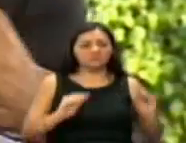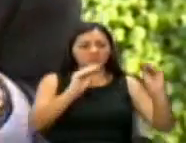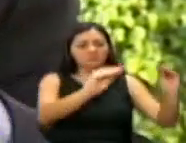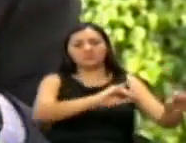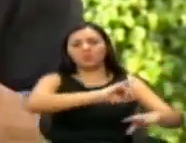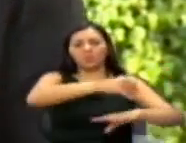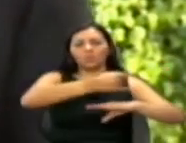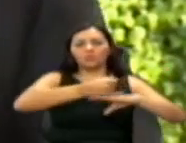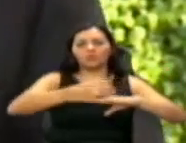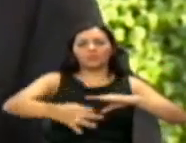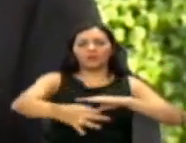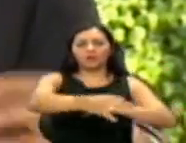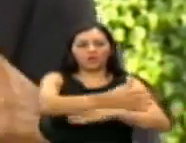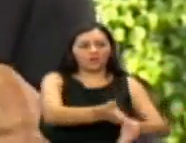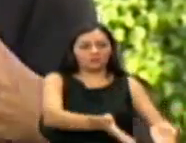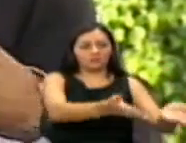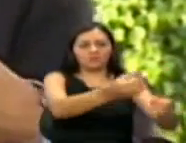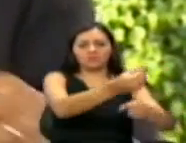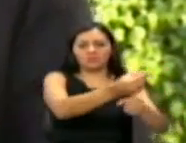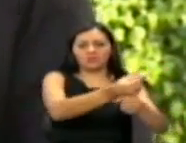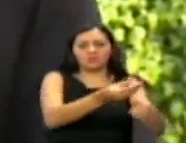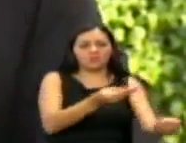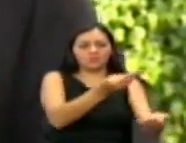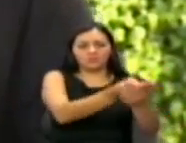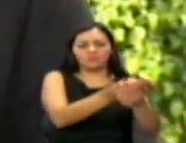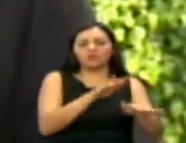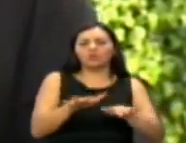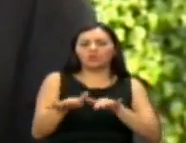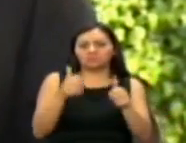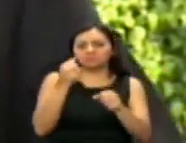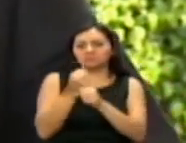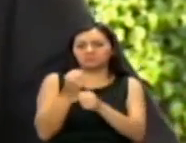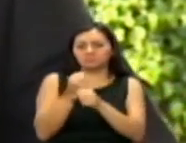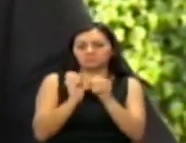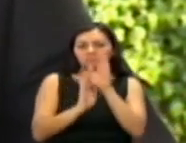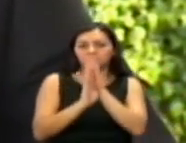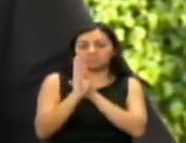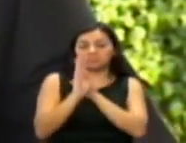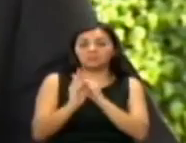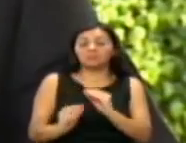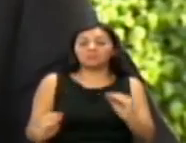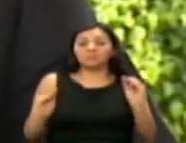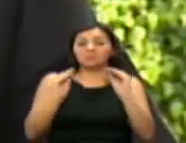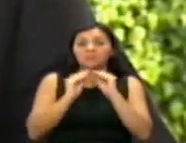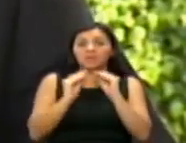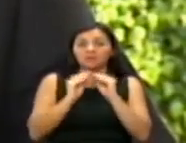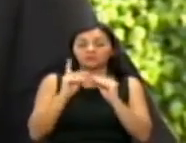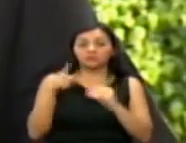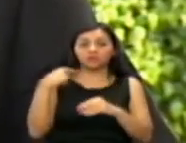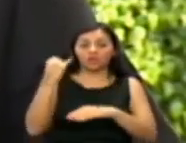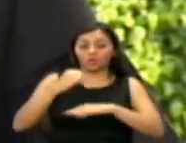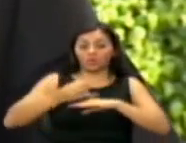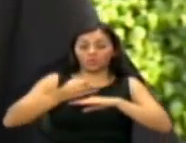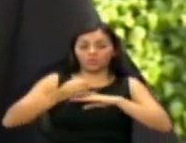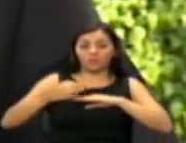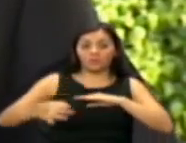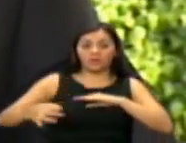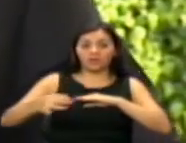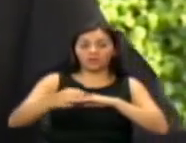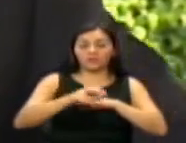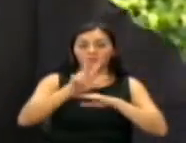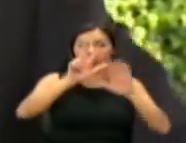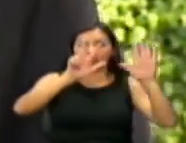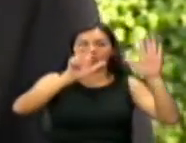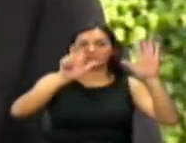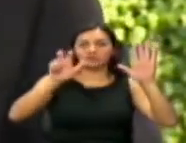y una total armonía, coordinación en cuanto a trabajo con las juntas parroquiales. A tal punto que, créanme, a nivel de juntas parroquiales, si son 820,